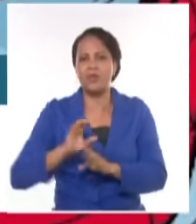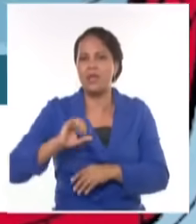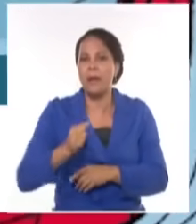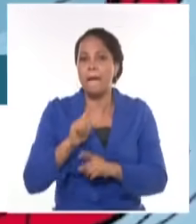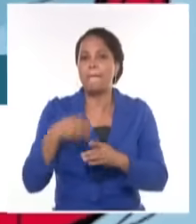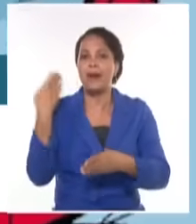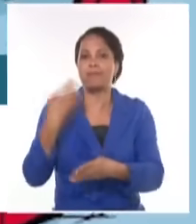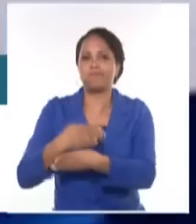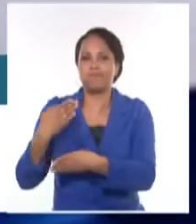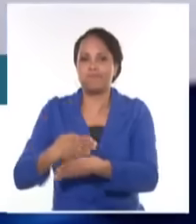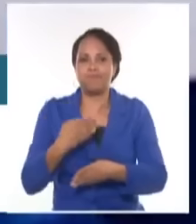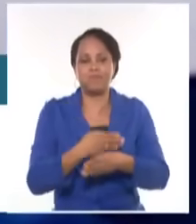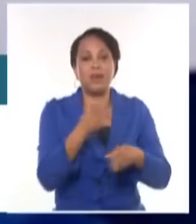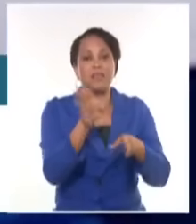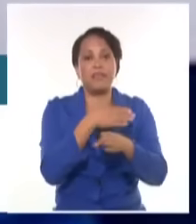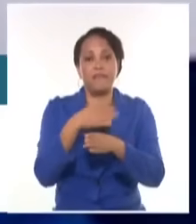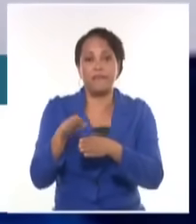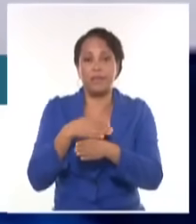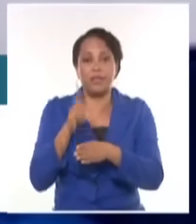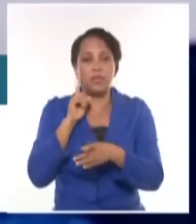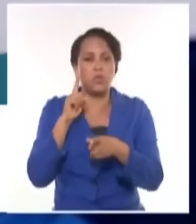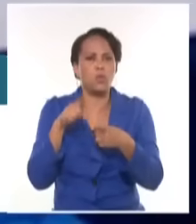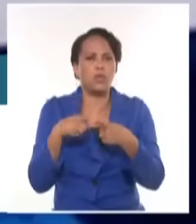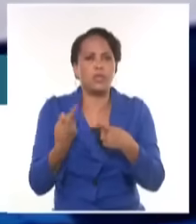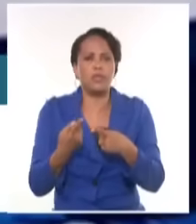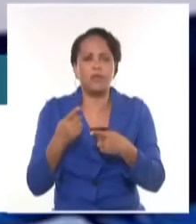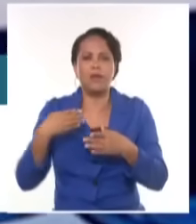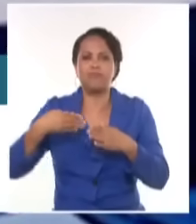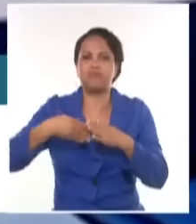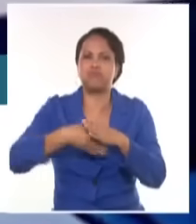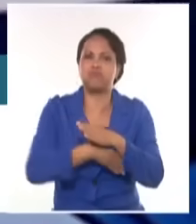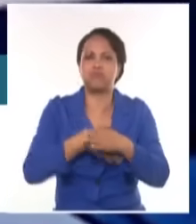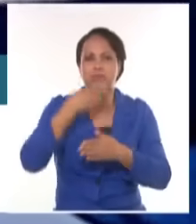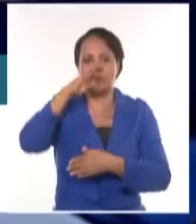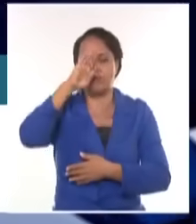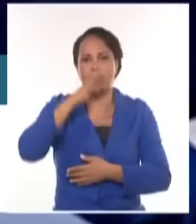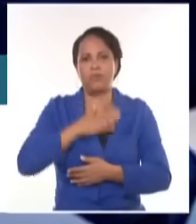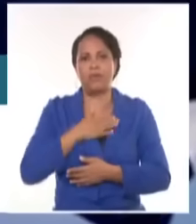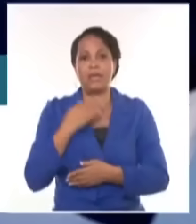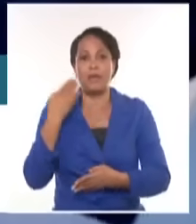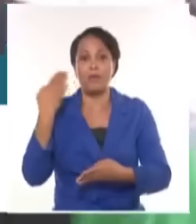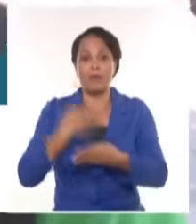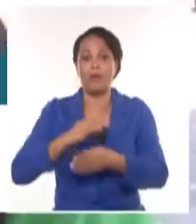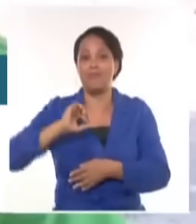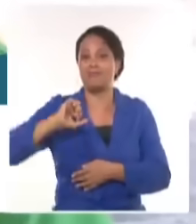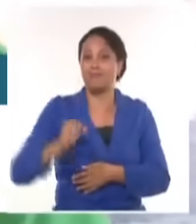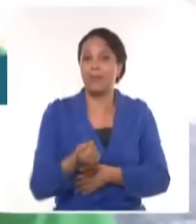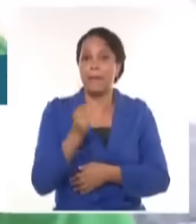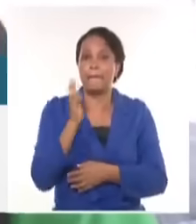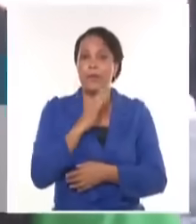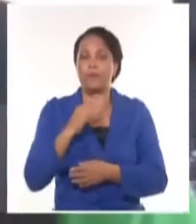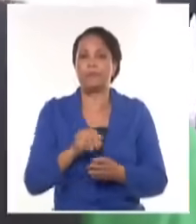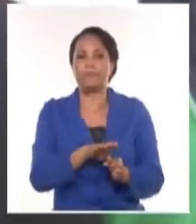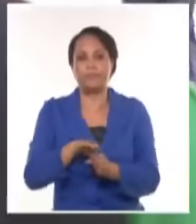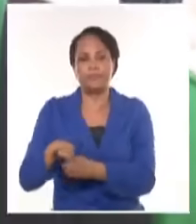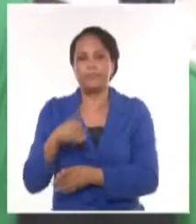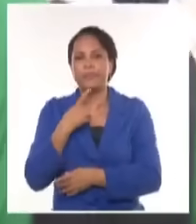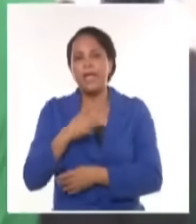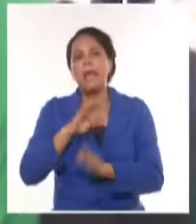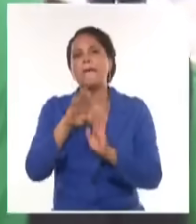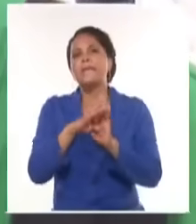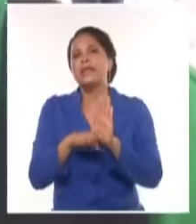de todo tipo para hacer más férreo el bloqueo contra Cuba. Esas medidas son